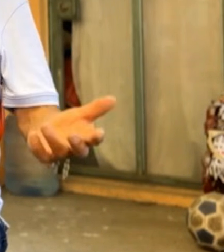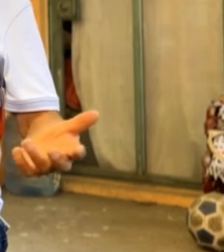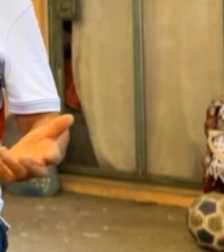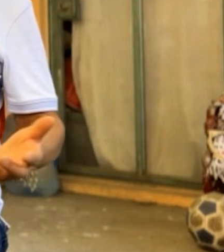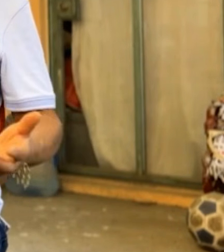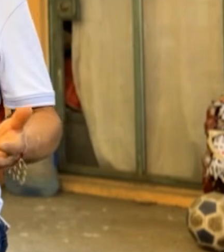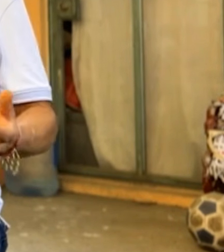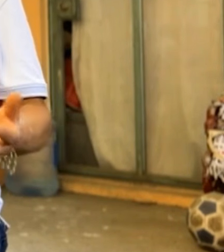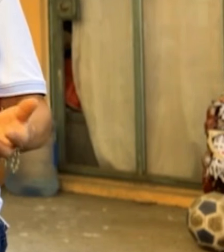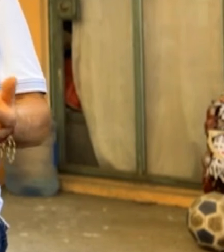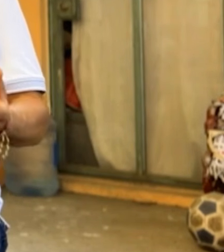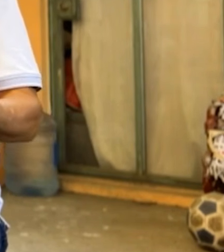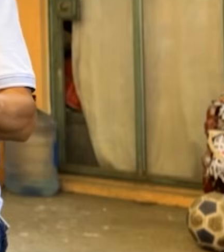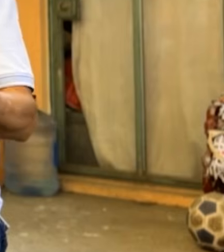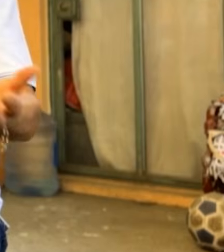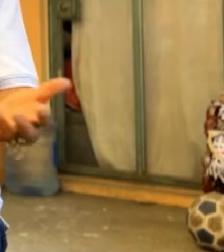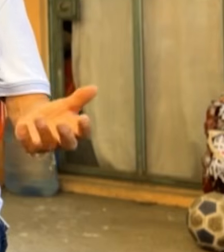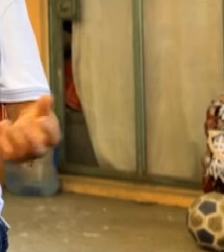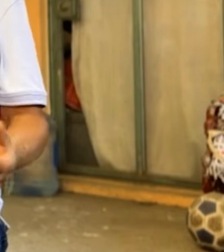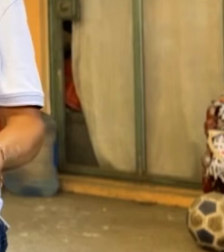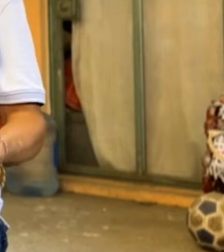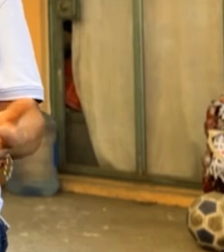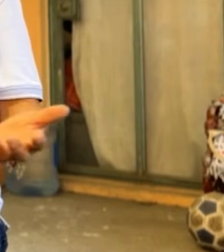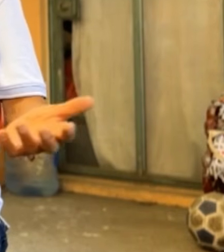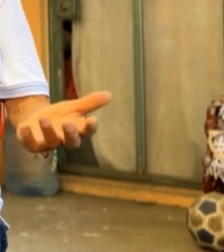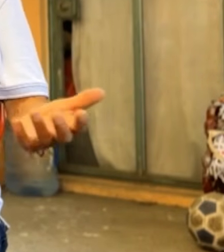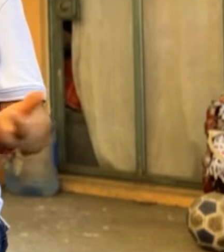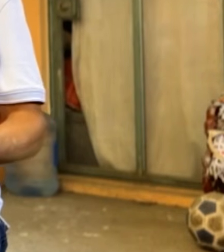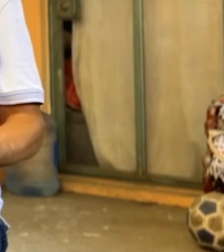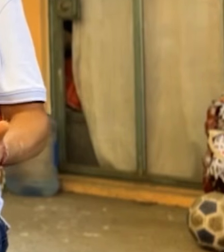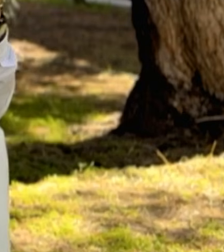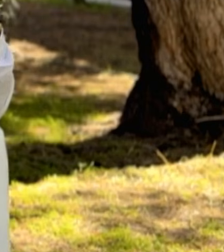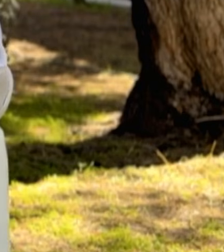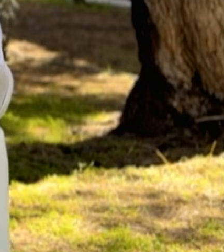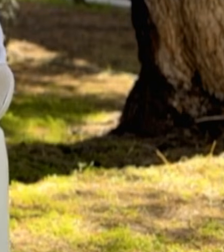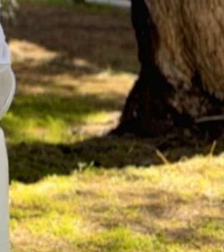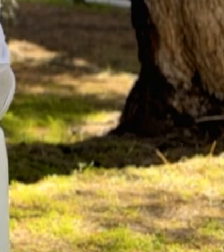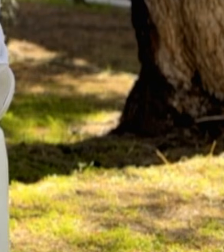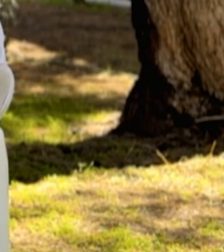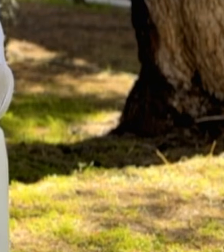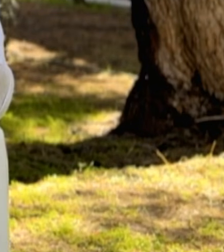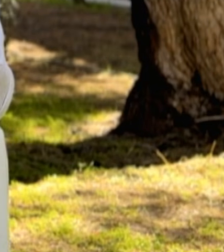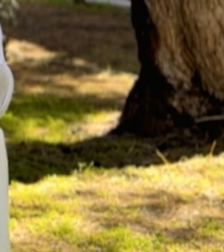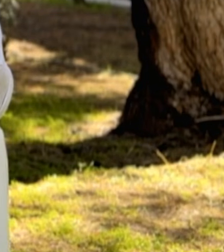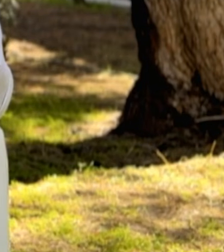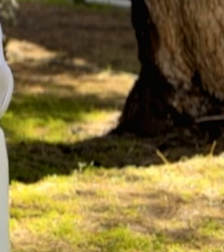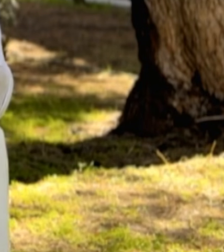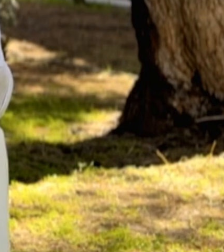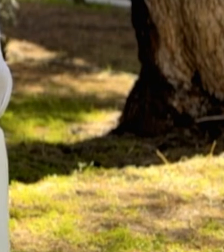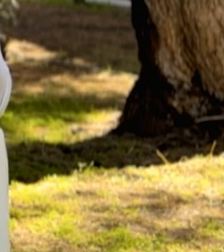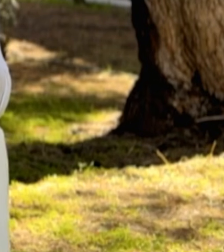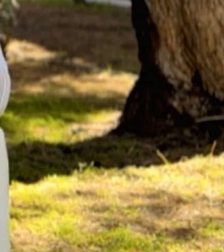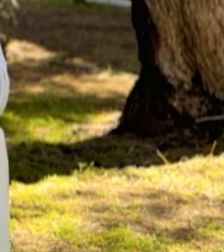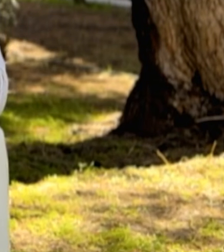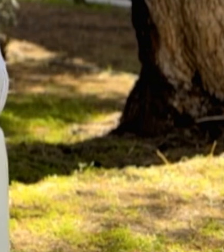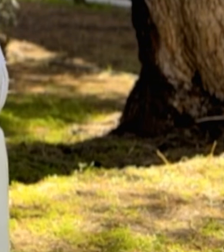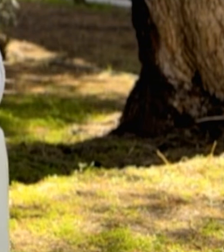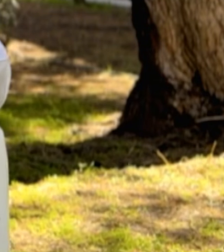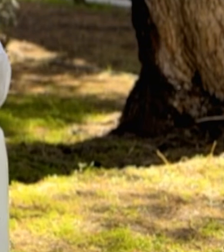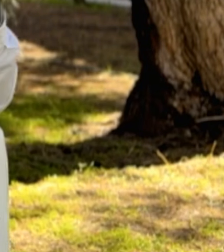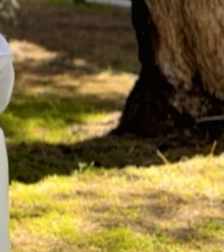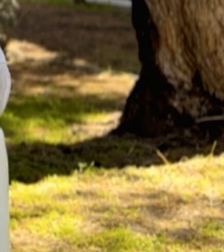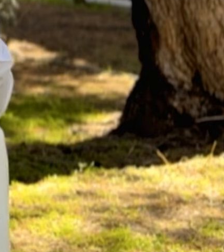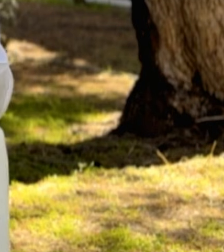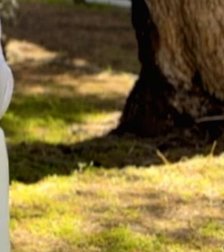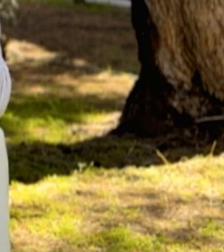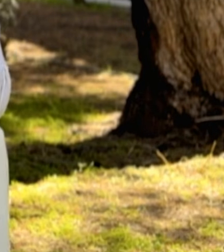para gastos de la casa y para la alimentación, porque pues todo hace falta. Ese dinero empieza a generarse y a guardarse y me di cuenta